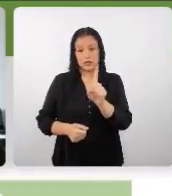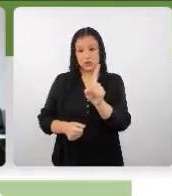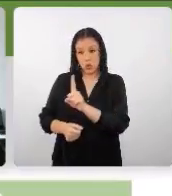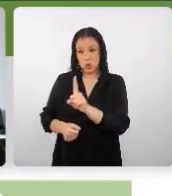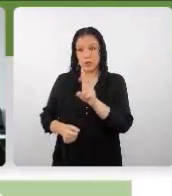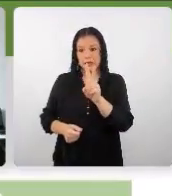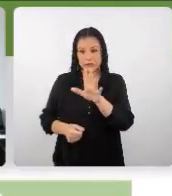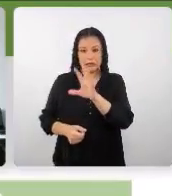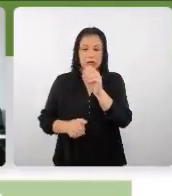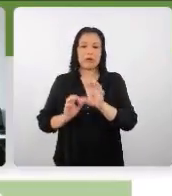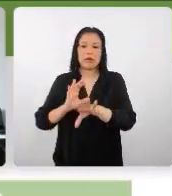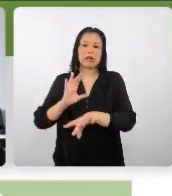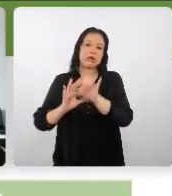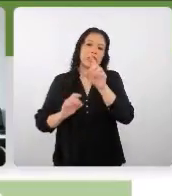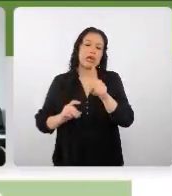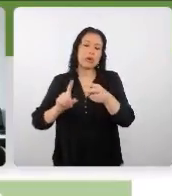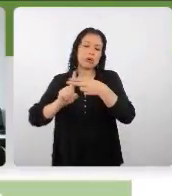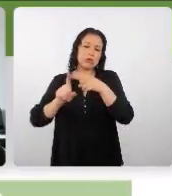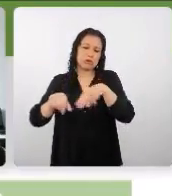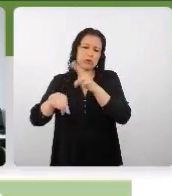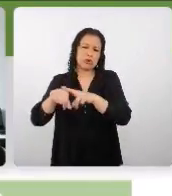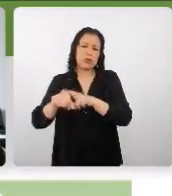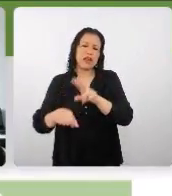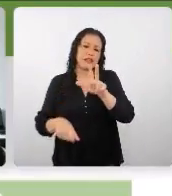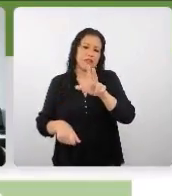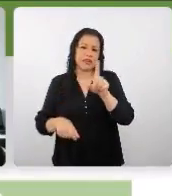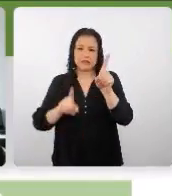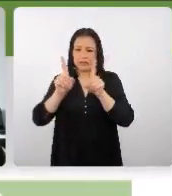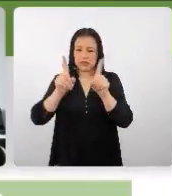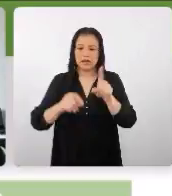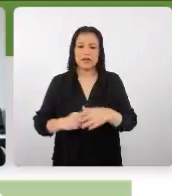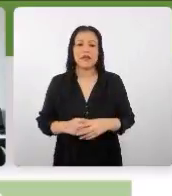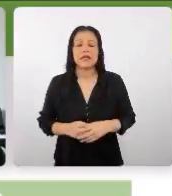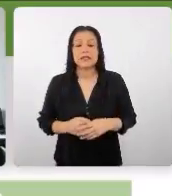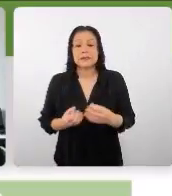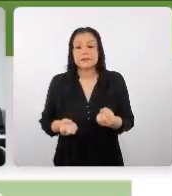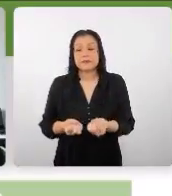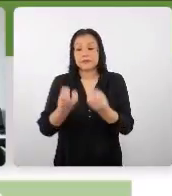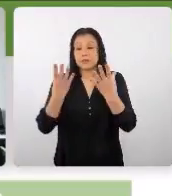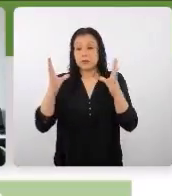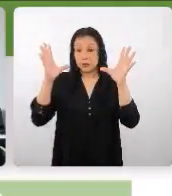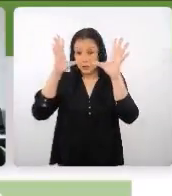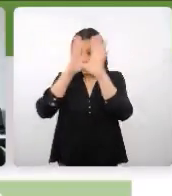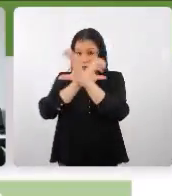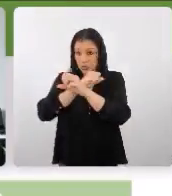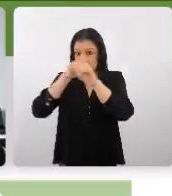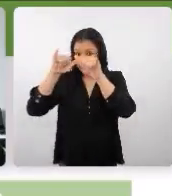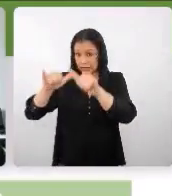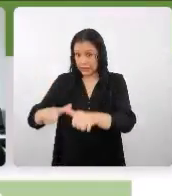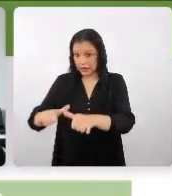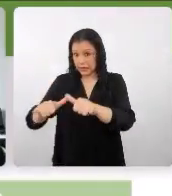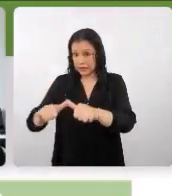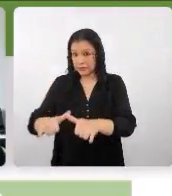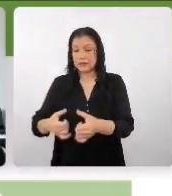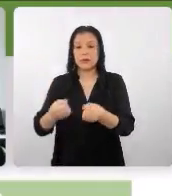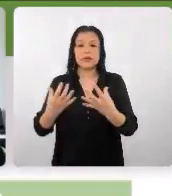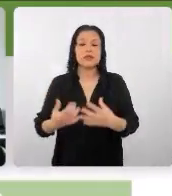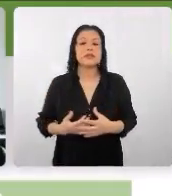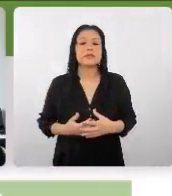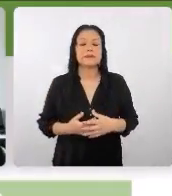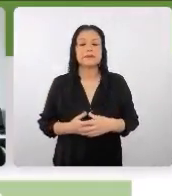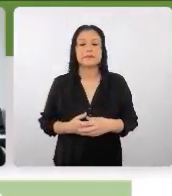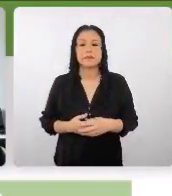un hotel de 3 estrellas. Y ¿cuántas noches de permanencia? Acá vemos